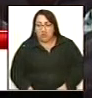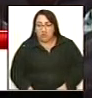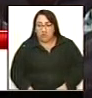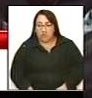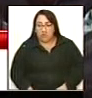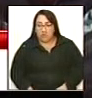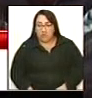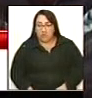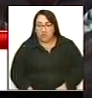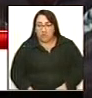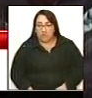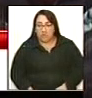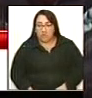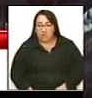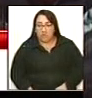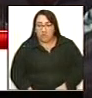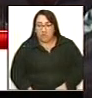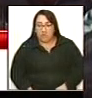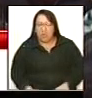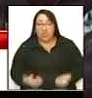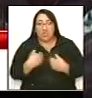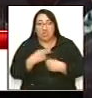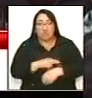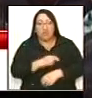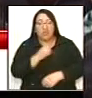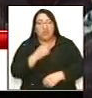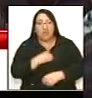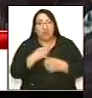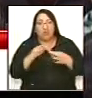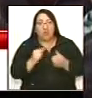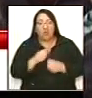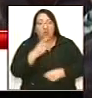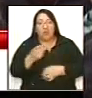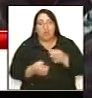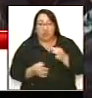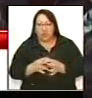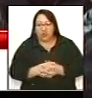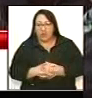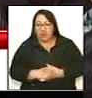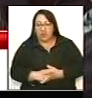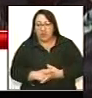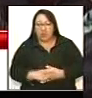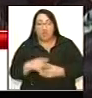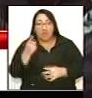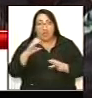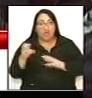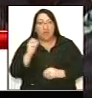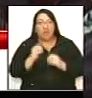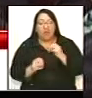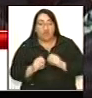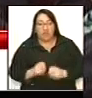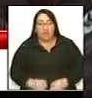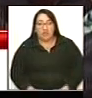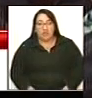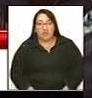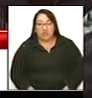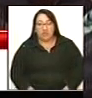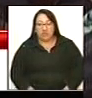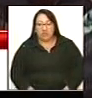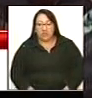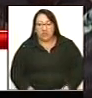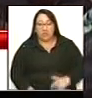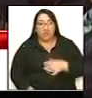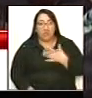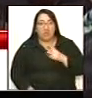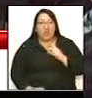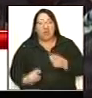ha tenido tanto el Ministerio Público como el Poder Judicial para hacer reformas. No puede ser que en el